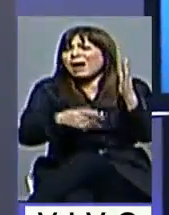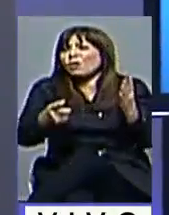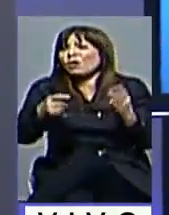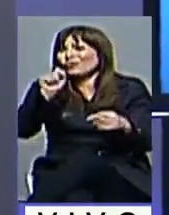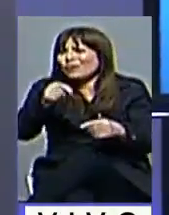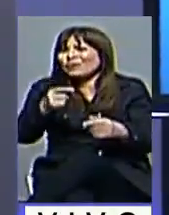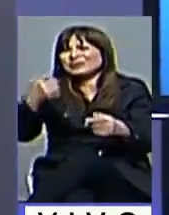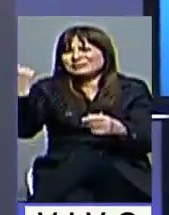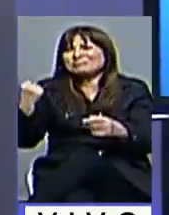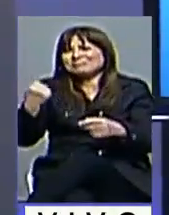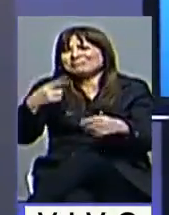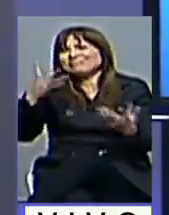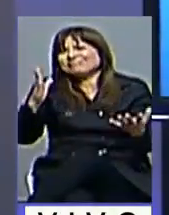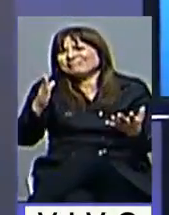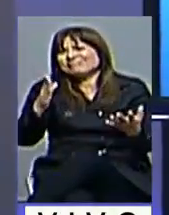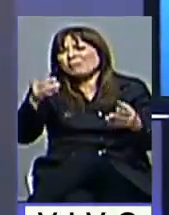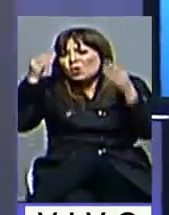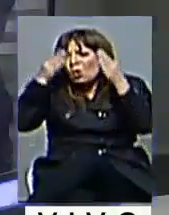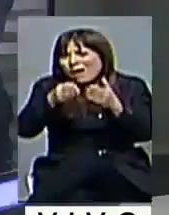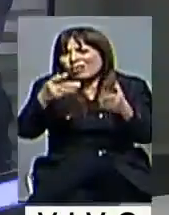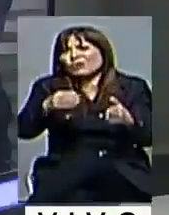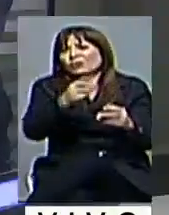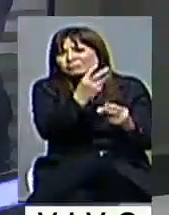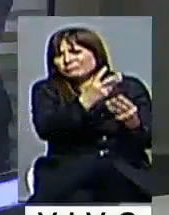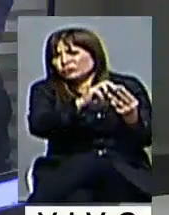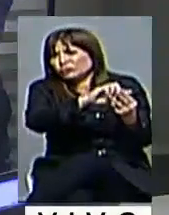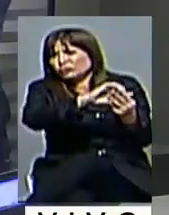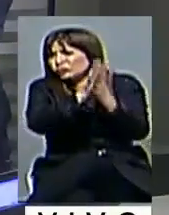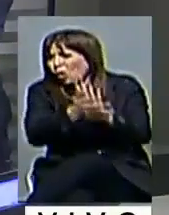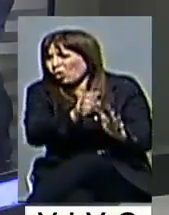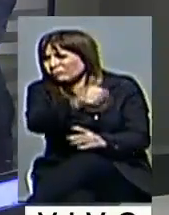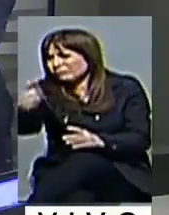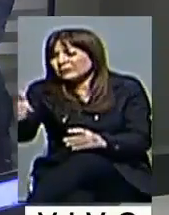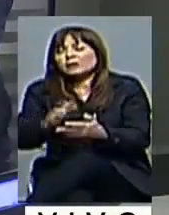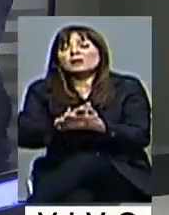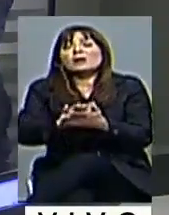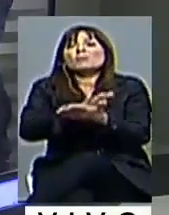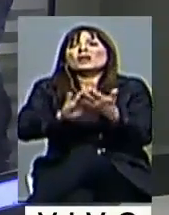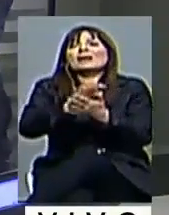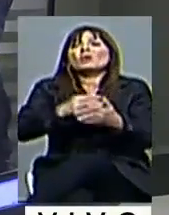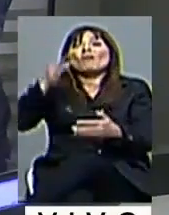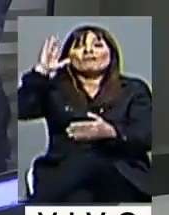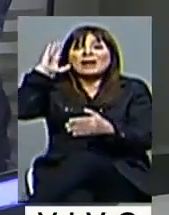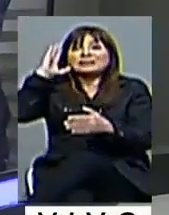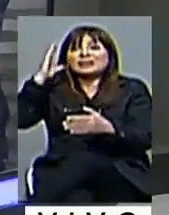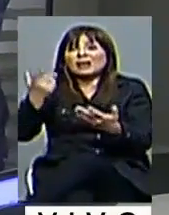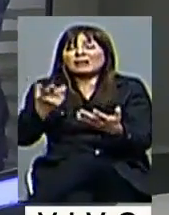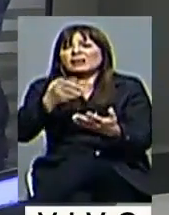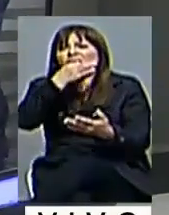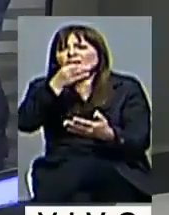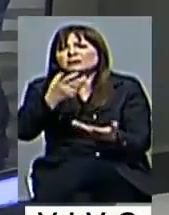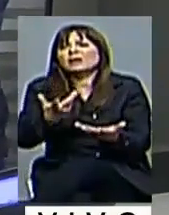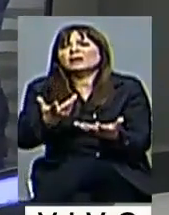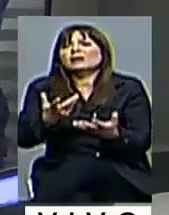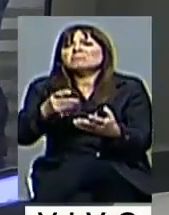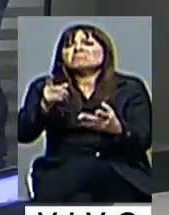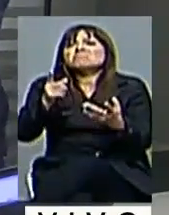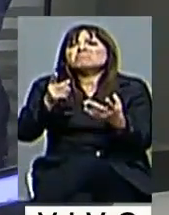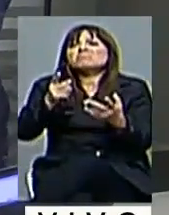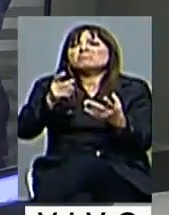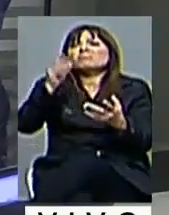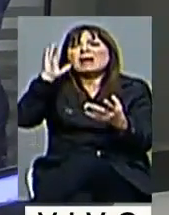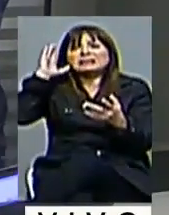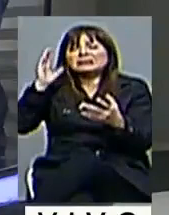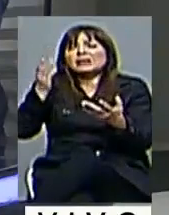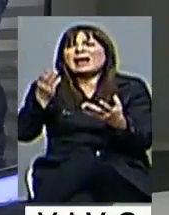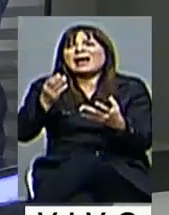hubo un triunfo de Bachelet, por ejemplo? ¿Por qué? Porque ella instaló el tema cuando la noticia llegó para quedarse. Alguien tiene que tomar eso sí o sí.